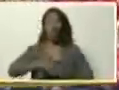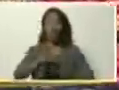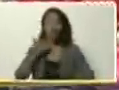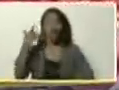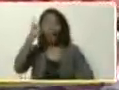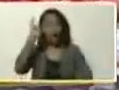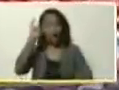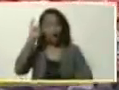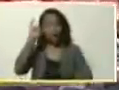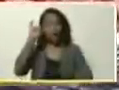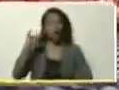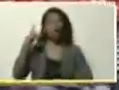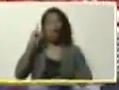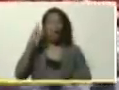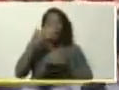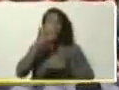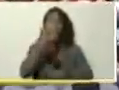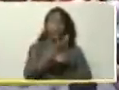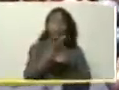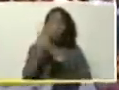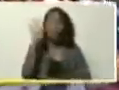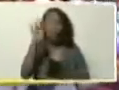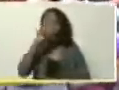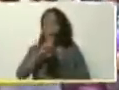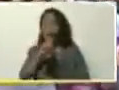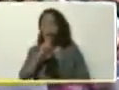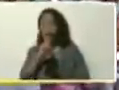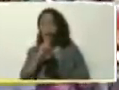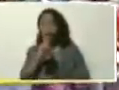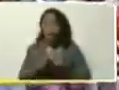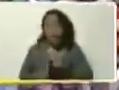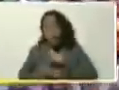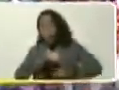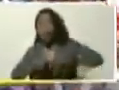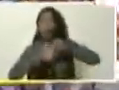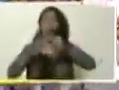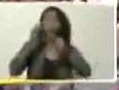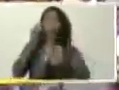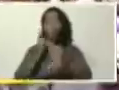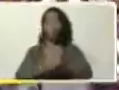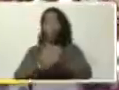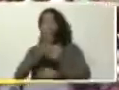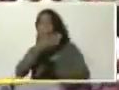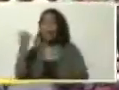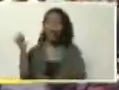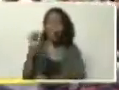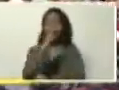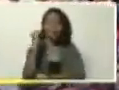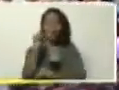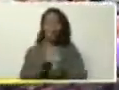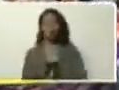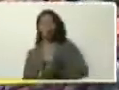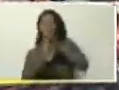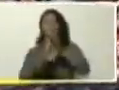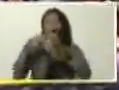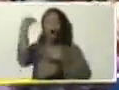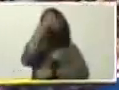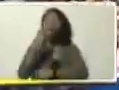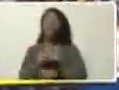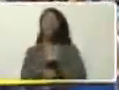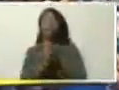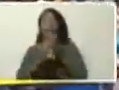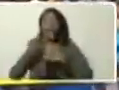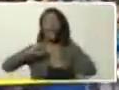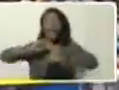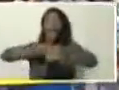que lo que ha de pasar los próximos 4 años es la construcción de los tiempos mejores a la cabeza de este joven dirigente, Héctor